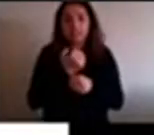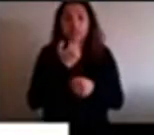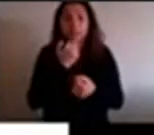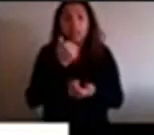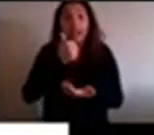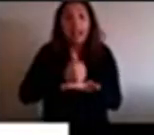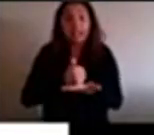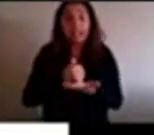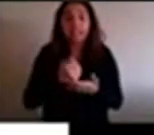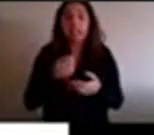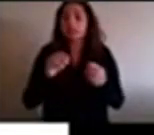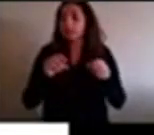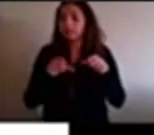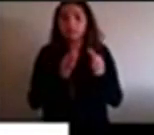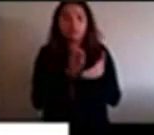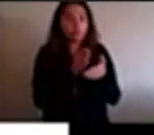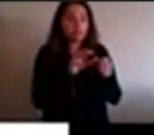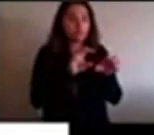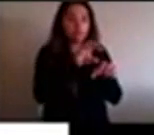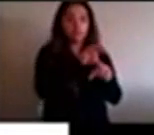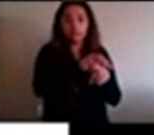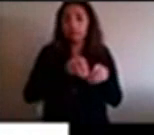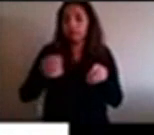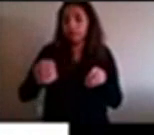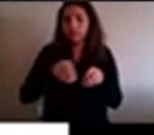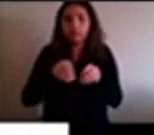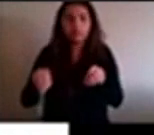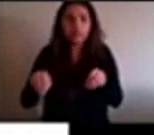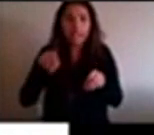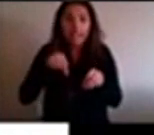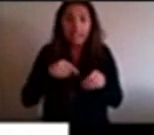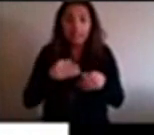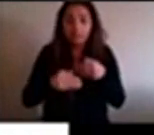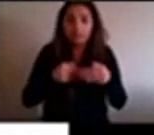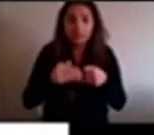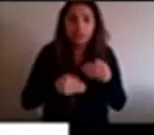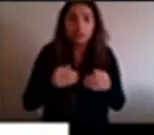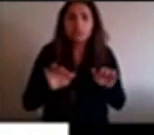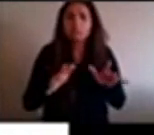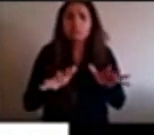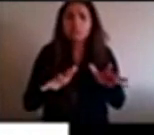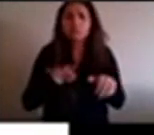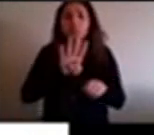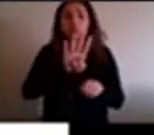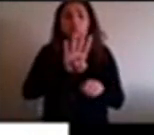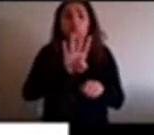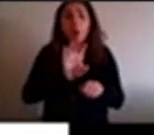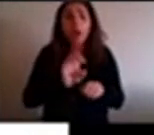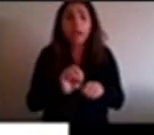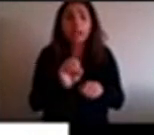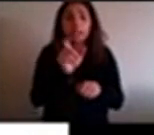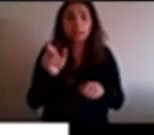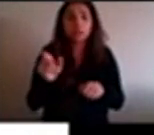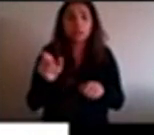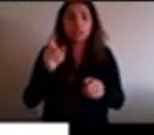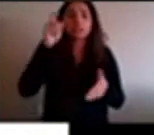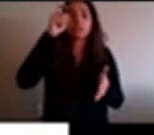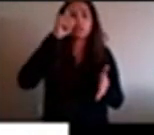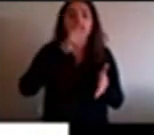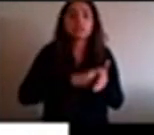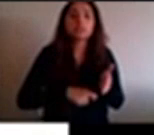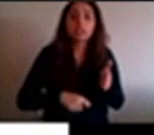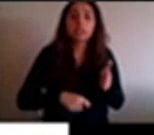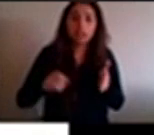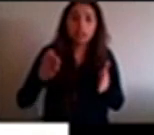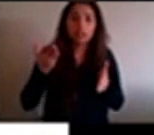organizaciones territoriales, para vincular. De este proceso fueron vinculadas 40 personas con discapacidad de todos los 7 tipos